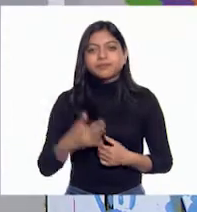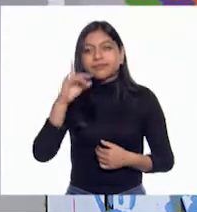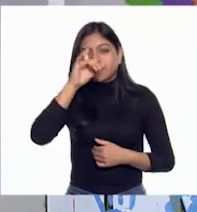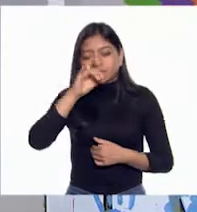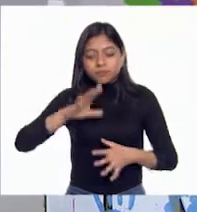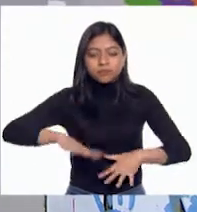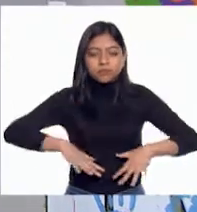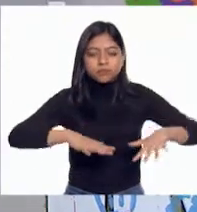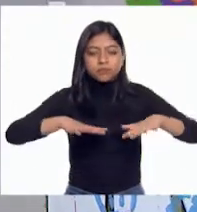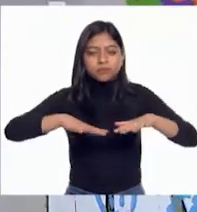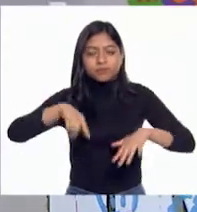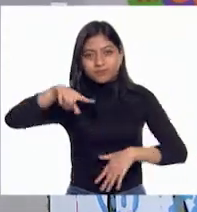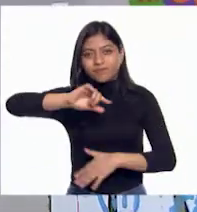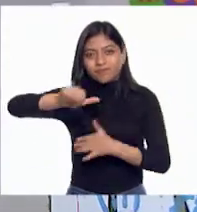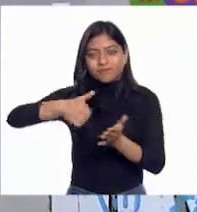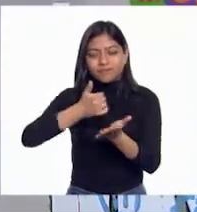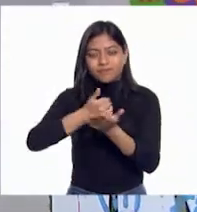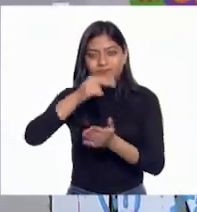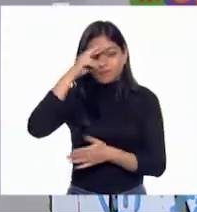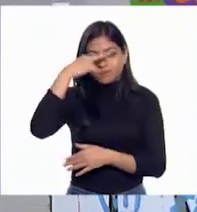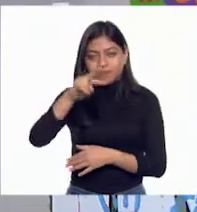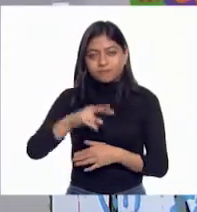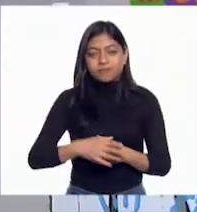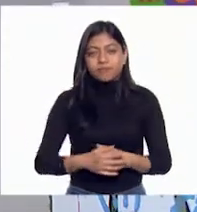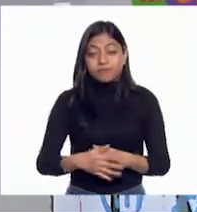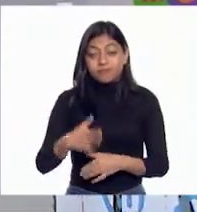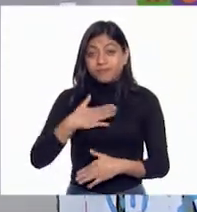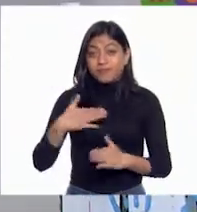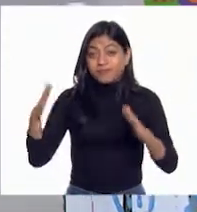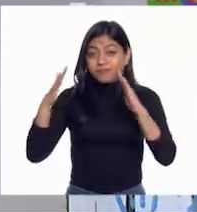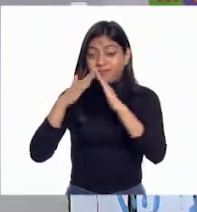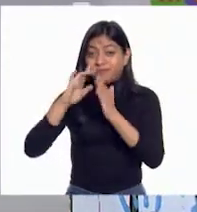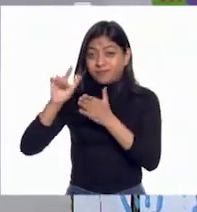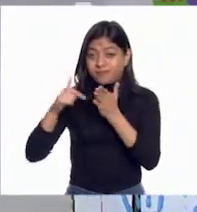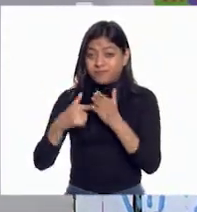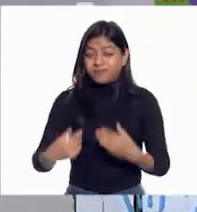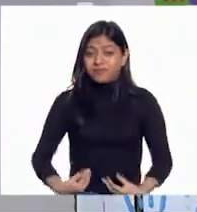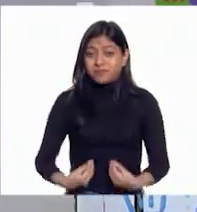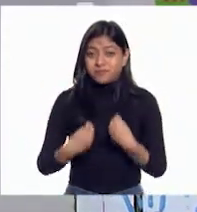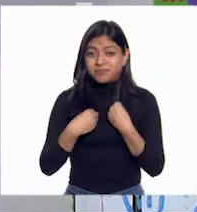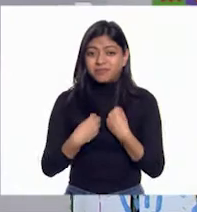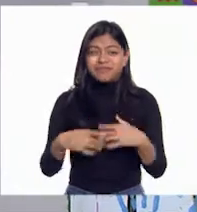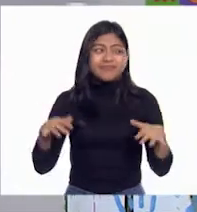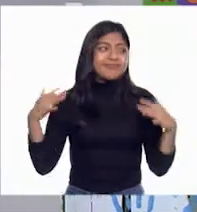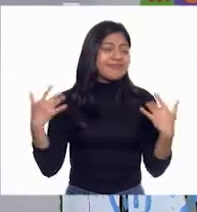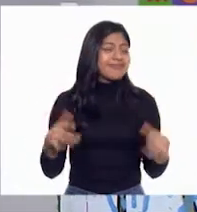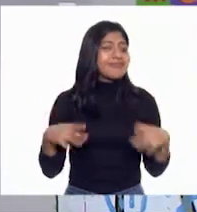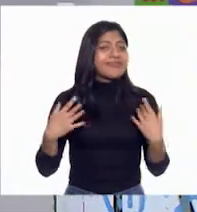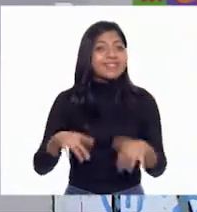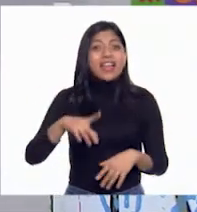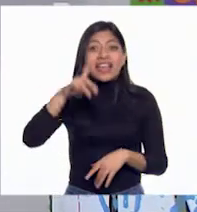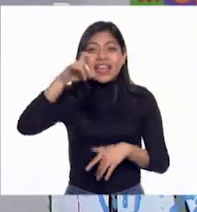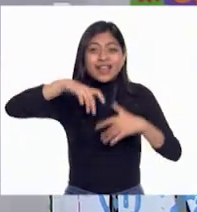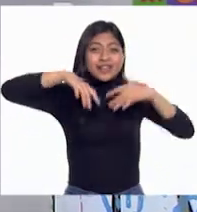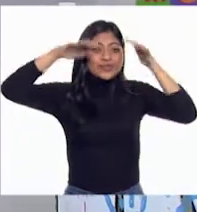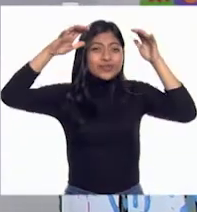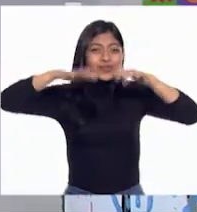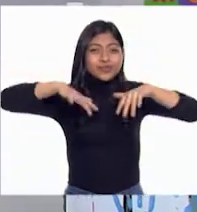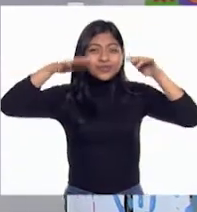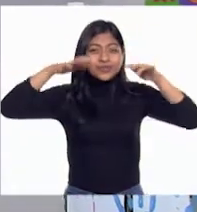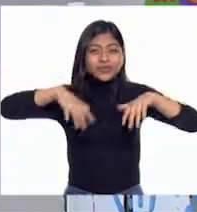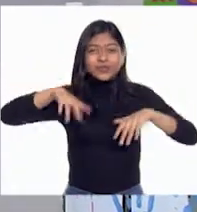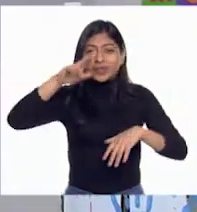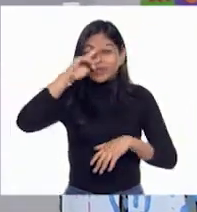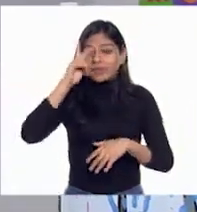que sufrimos, por ejemplo, en la Ciudad de México. Ay. Allá por mi casa, ¿no se imaginan cómo se pone la situación cuando llueve? Sí,